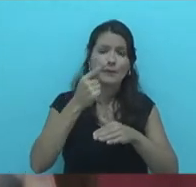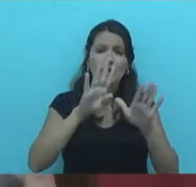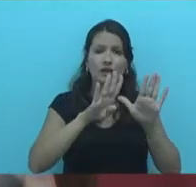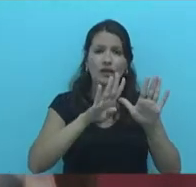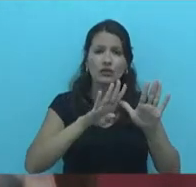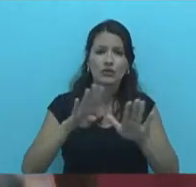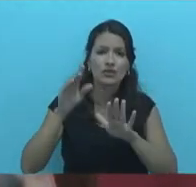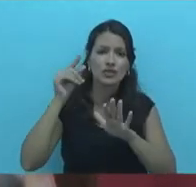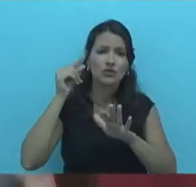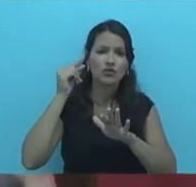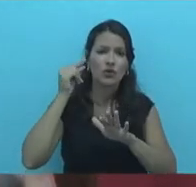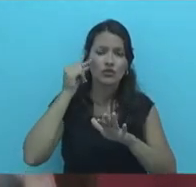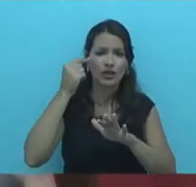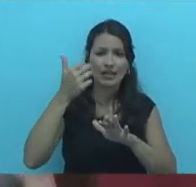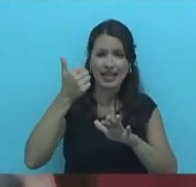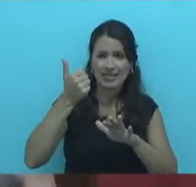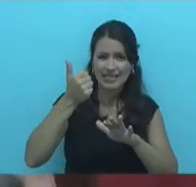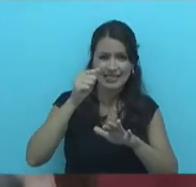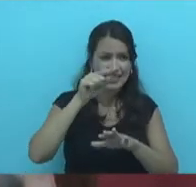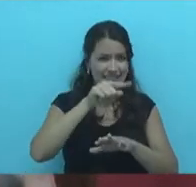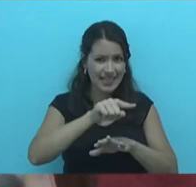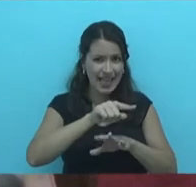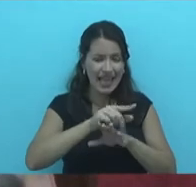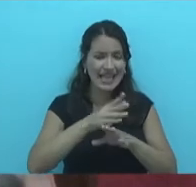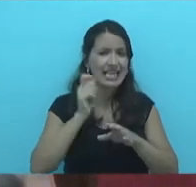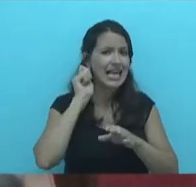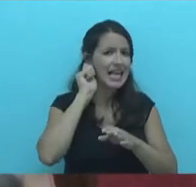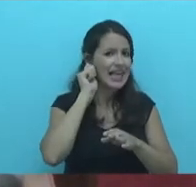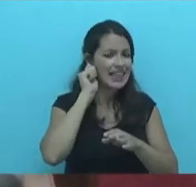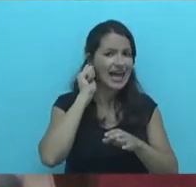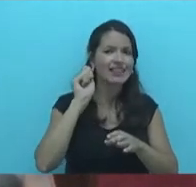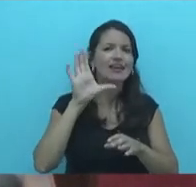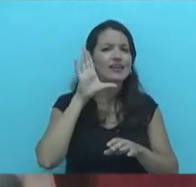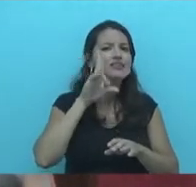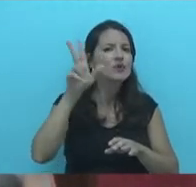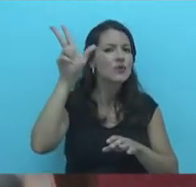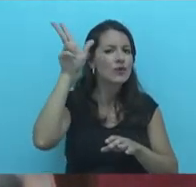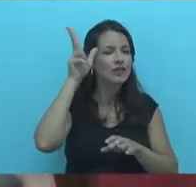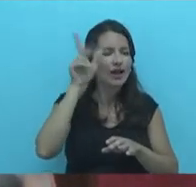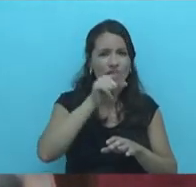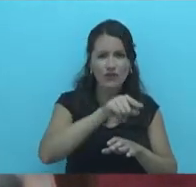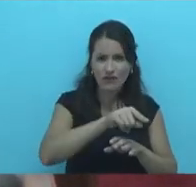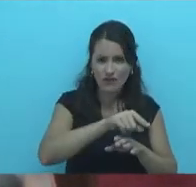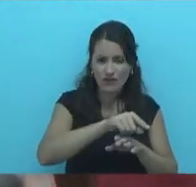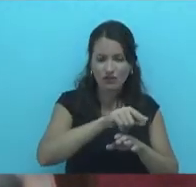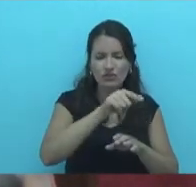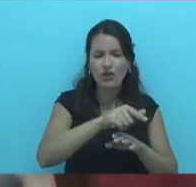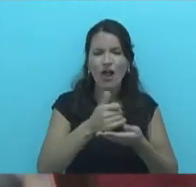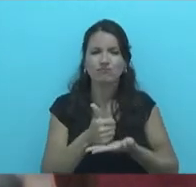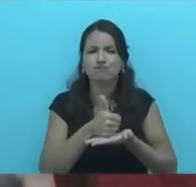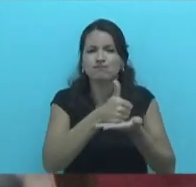1936, recibió el Premio Nobel a la Paz por haber hecho